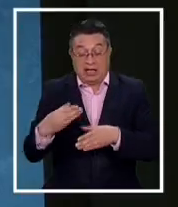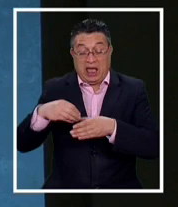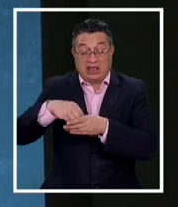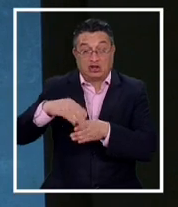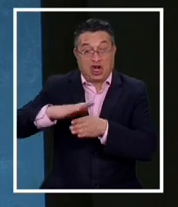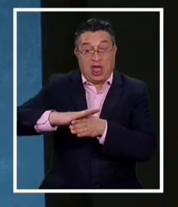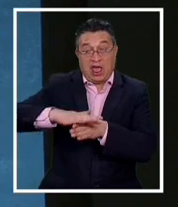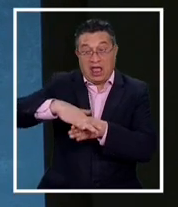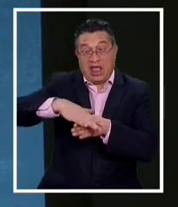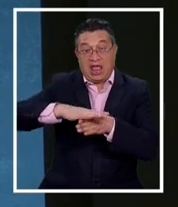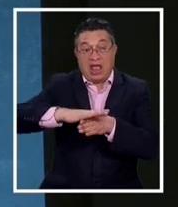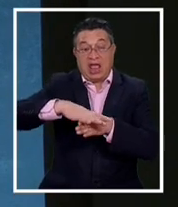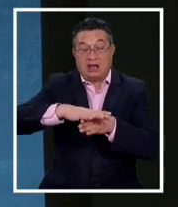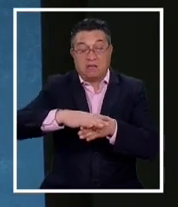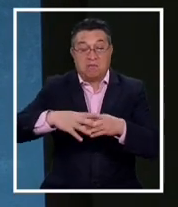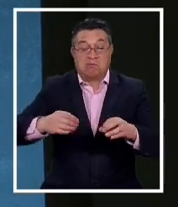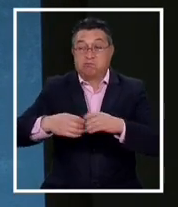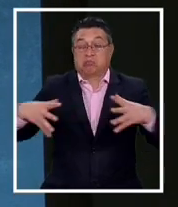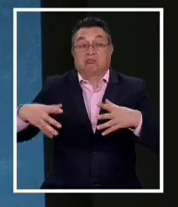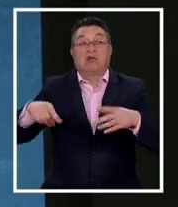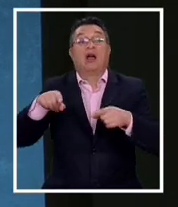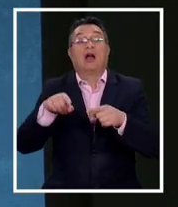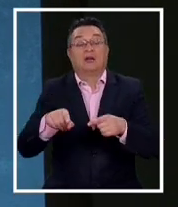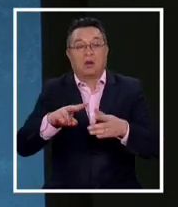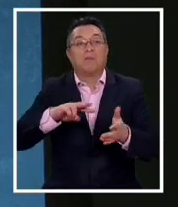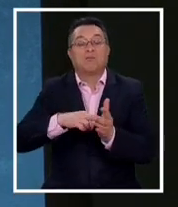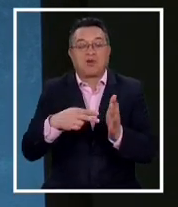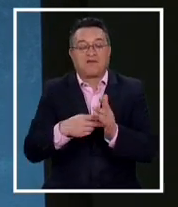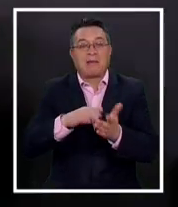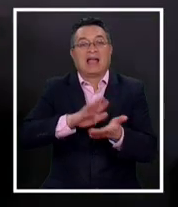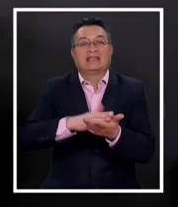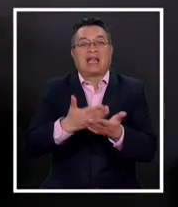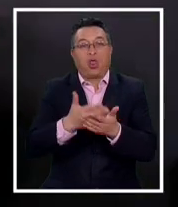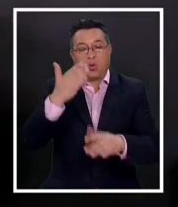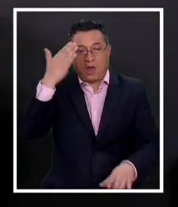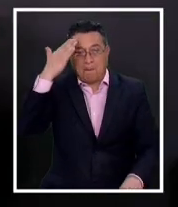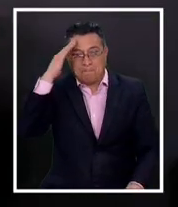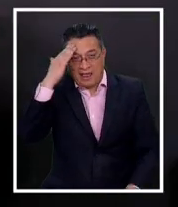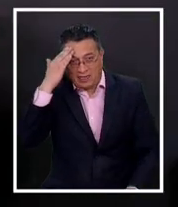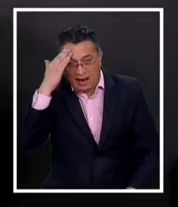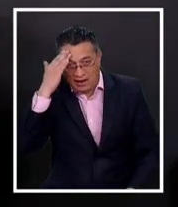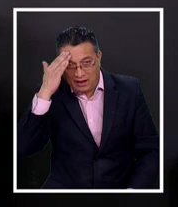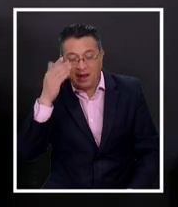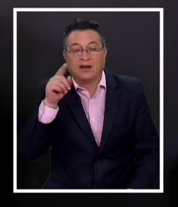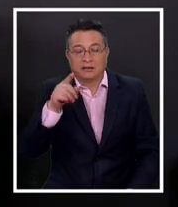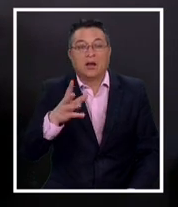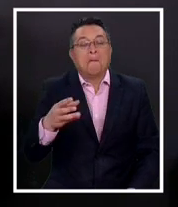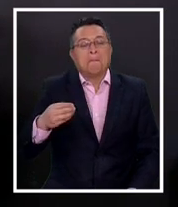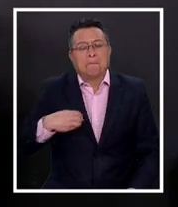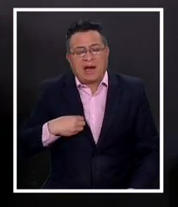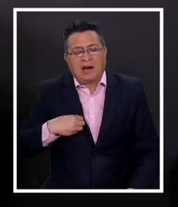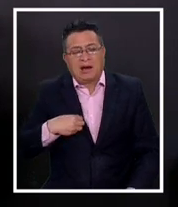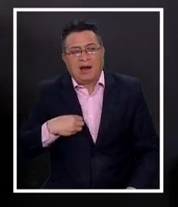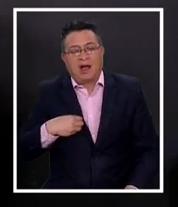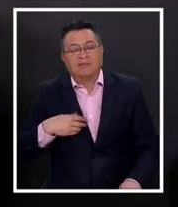equilibrio se conectaron, y ese es nuestro aporte, con problemas de salud mental, específicamente tristeza,